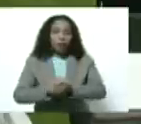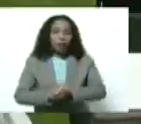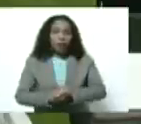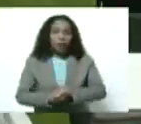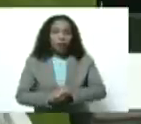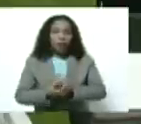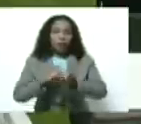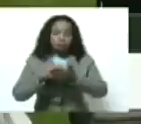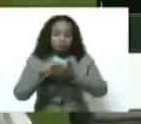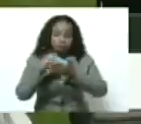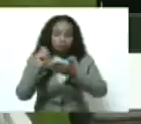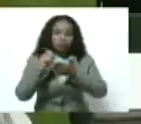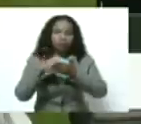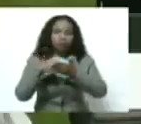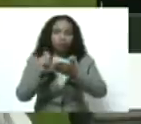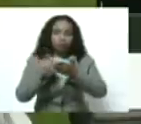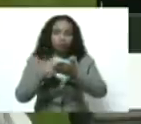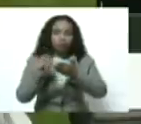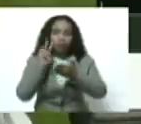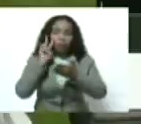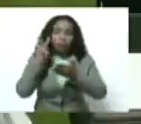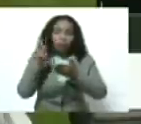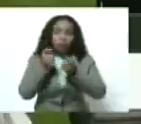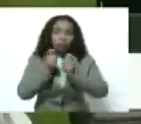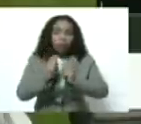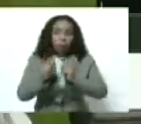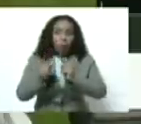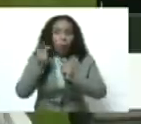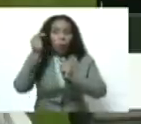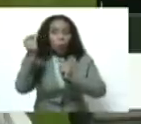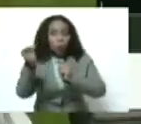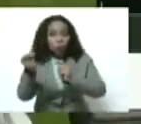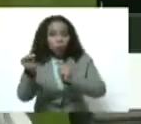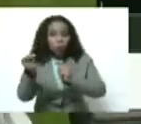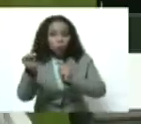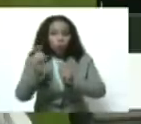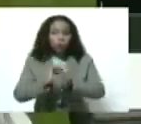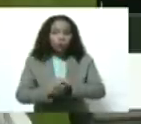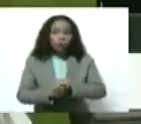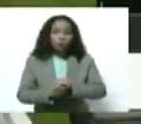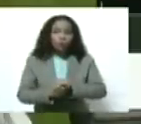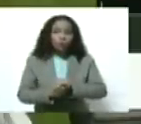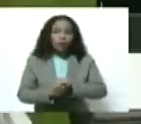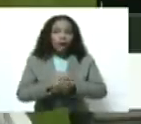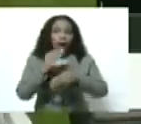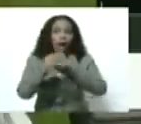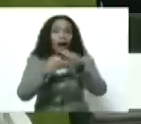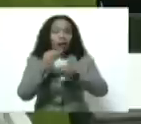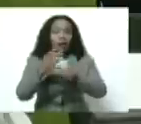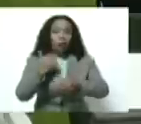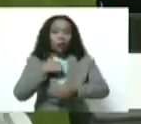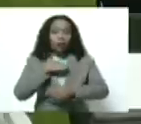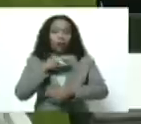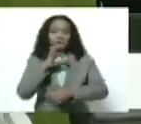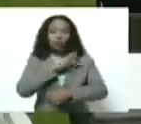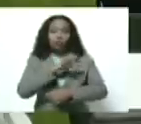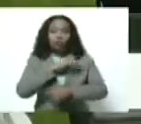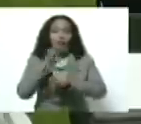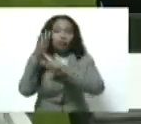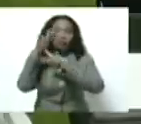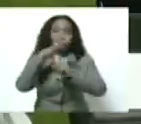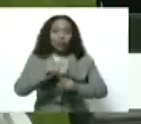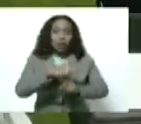válido. Vemos los intentos de otros por socavar nuestra soberanía y